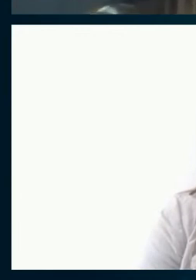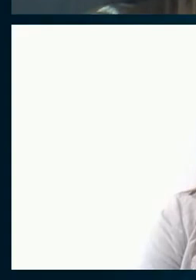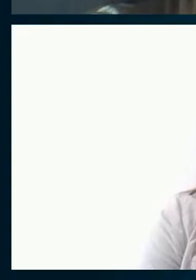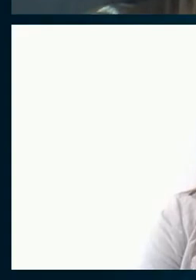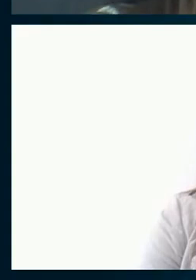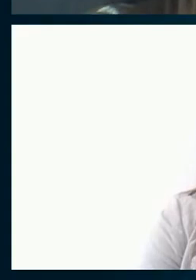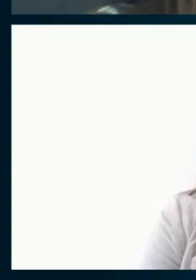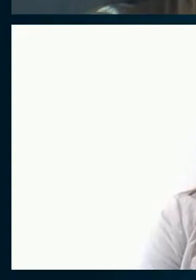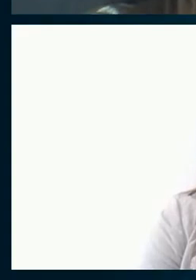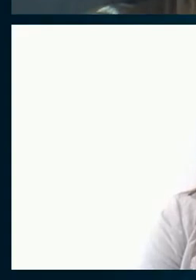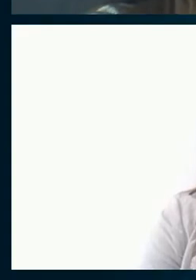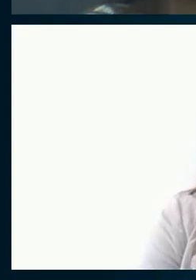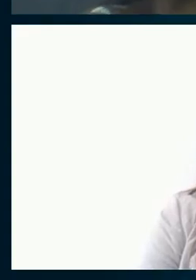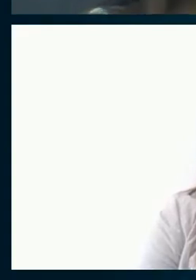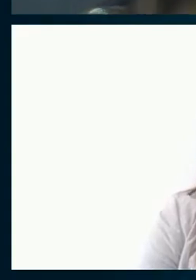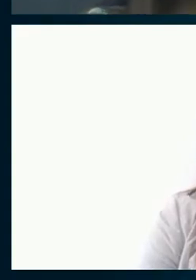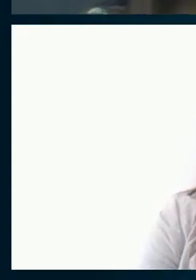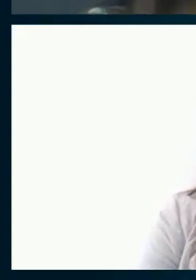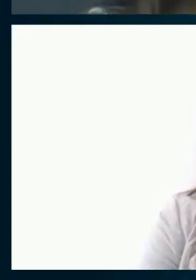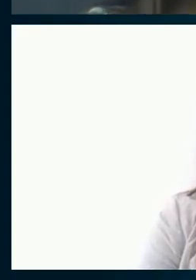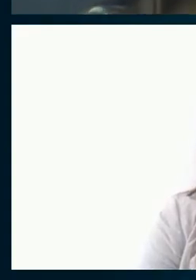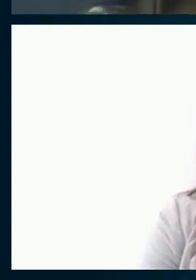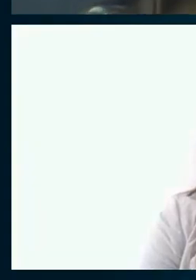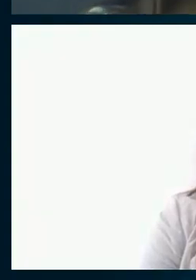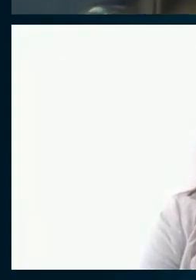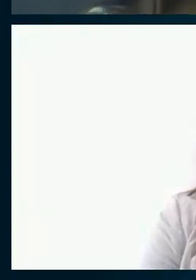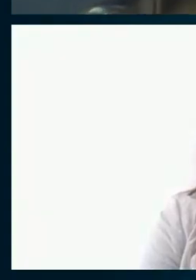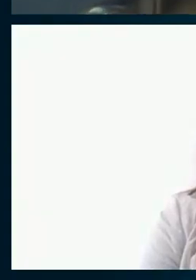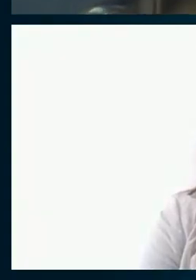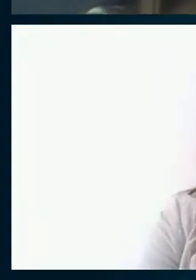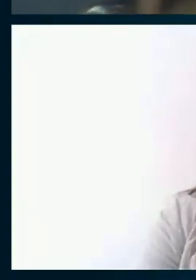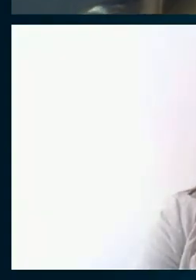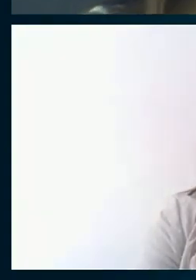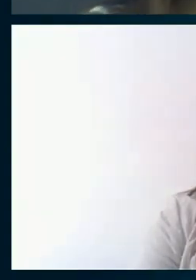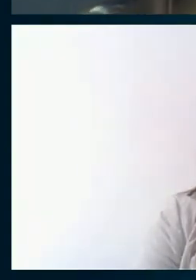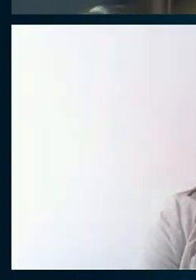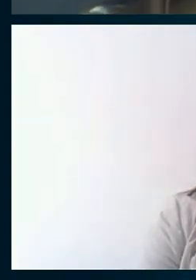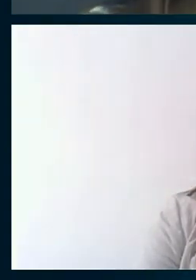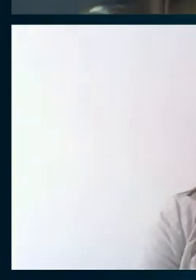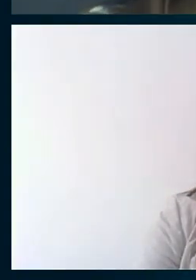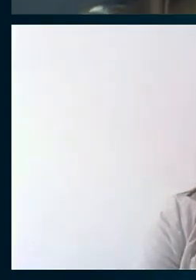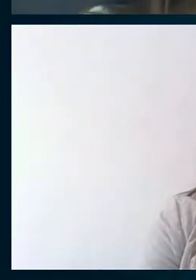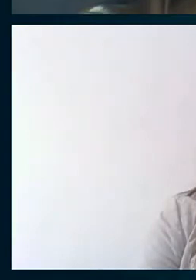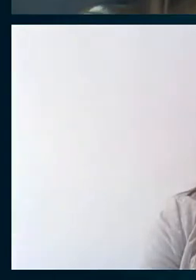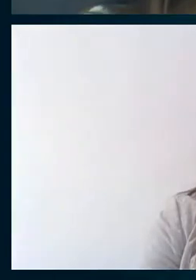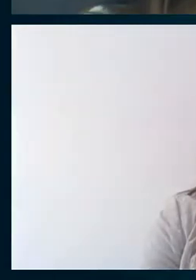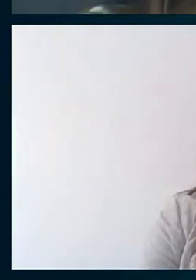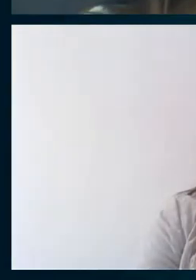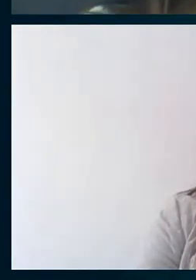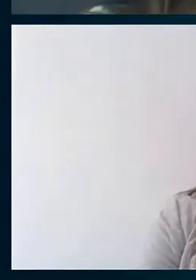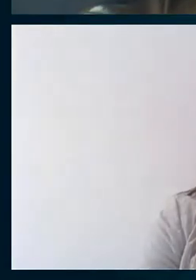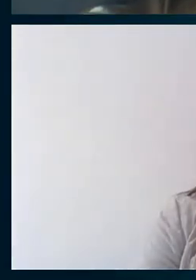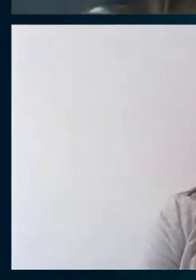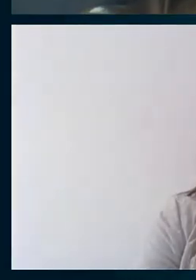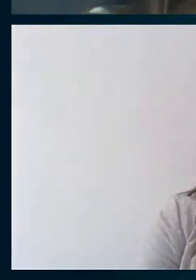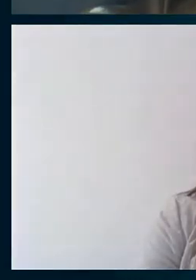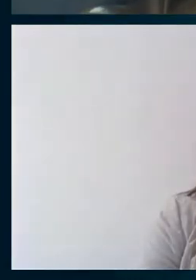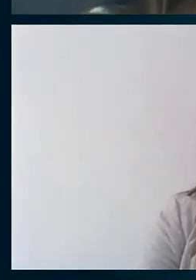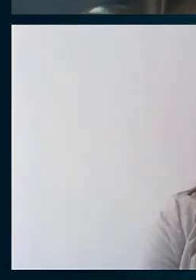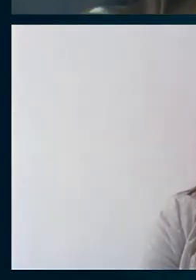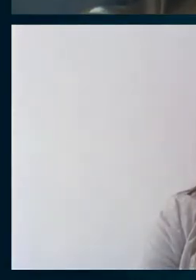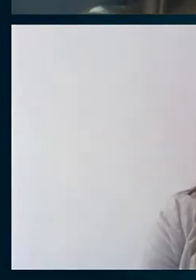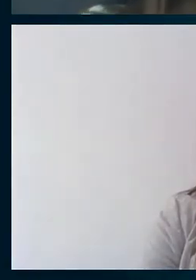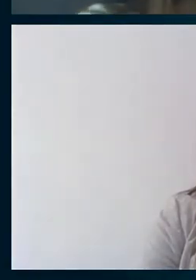pendientes de la pantalla, ya que pueden ser invitados a un concurso tipo ¿Quién quiere ser millonario?, el cual estará entregando diferentes premios.